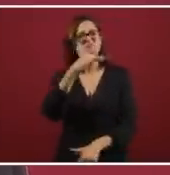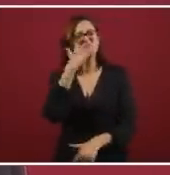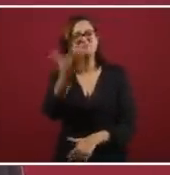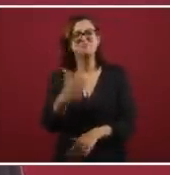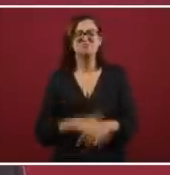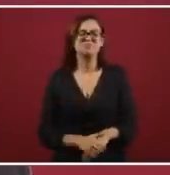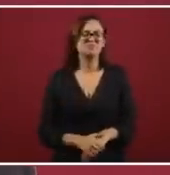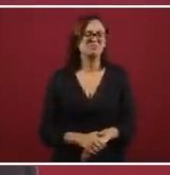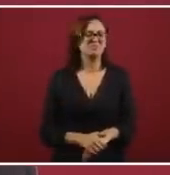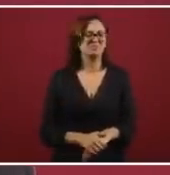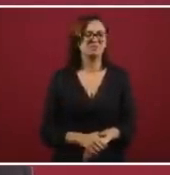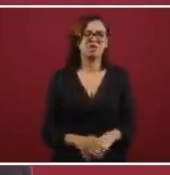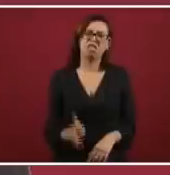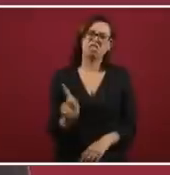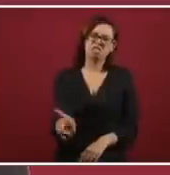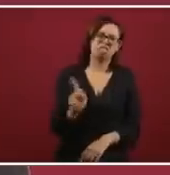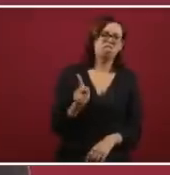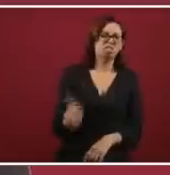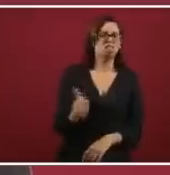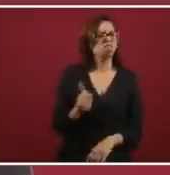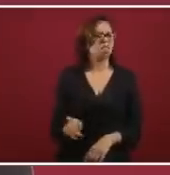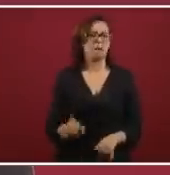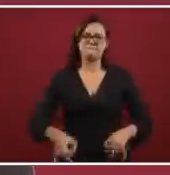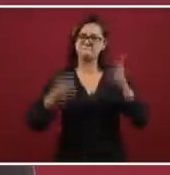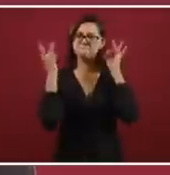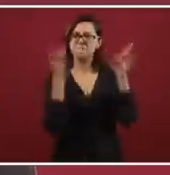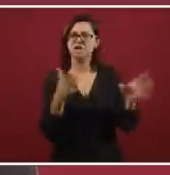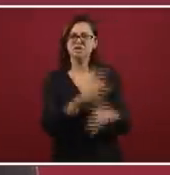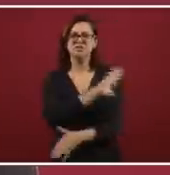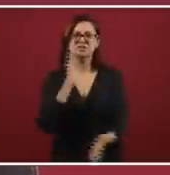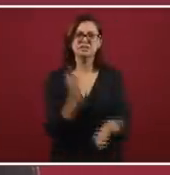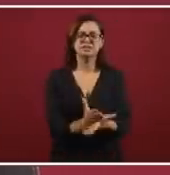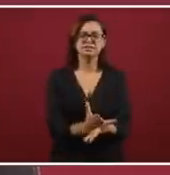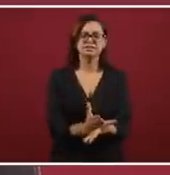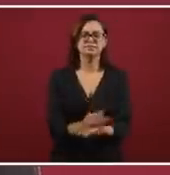Ya basta de simulación.